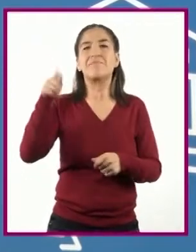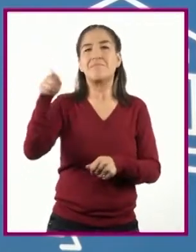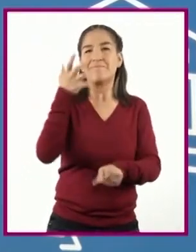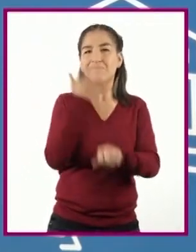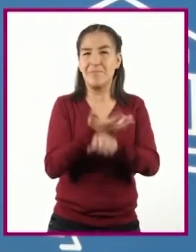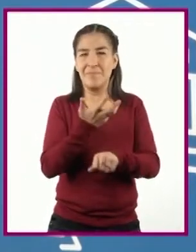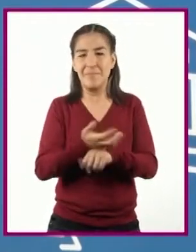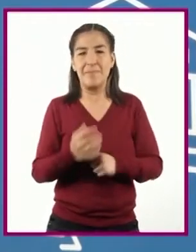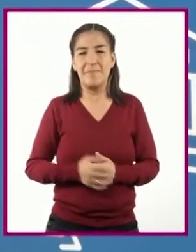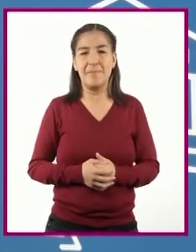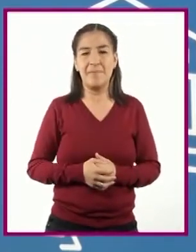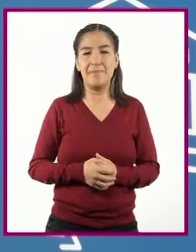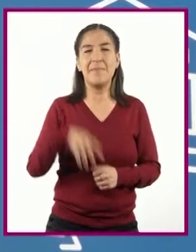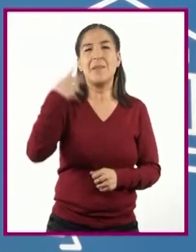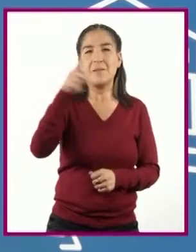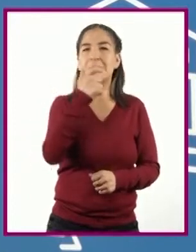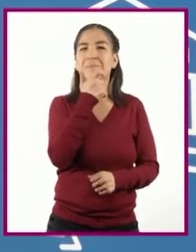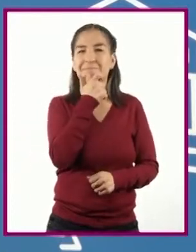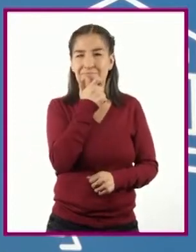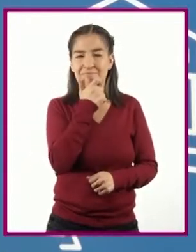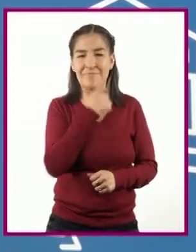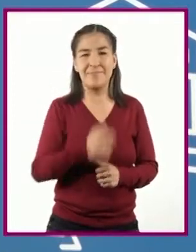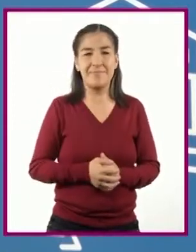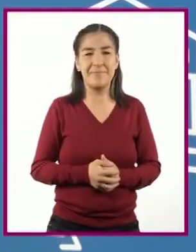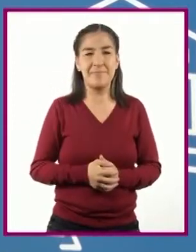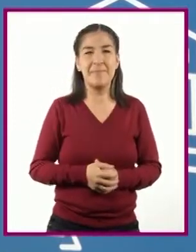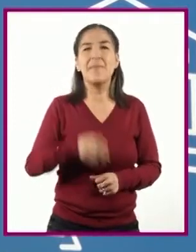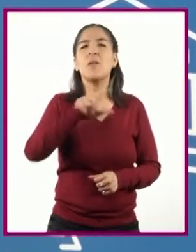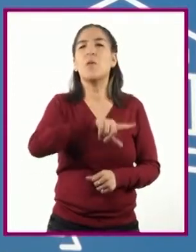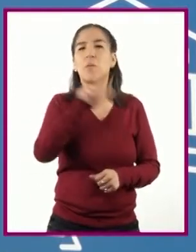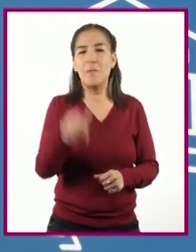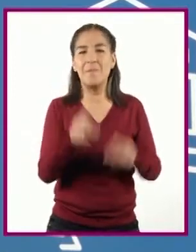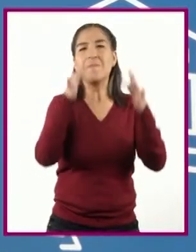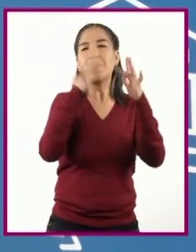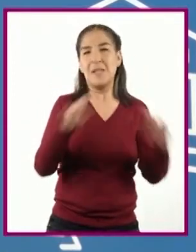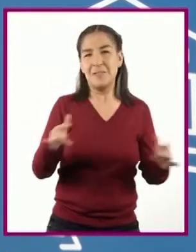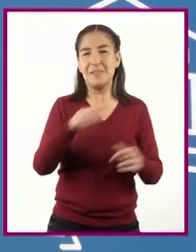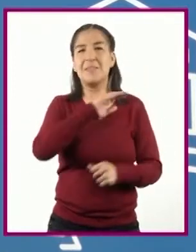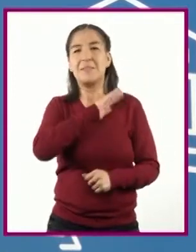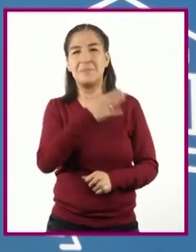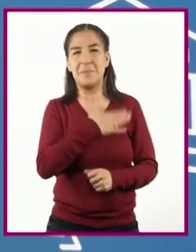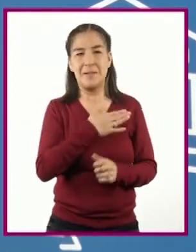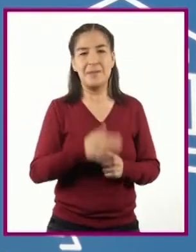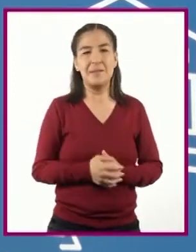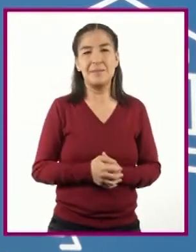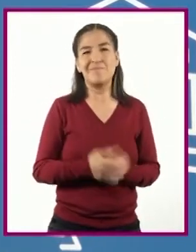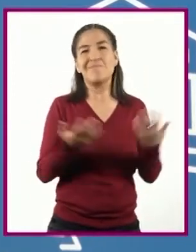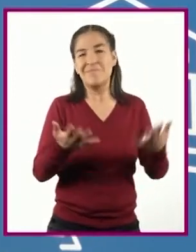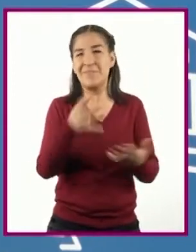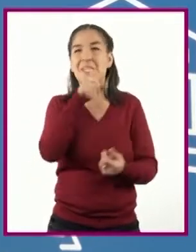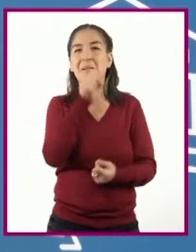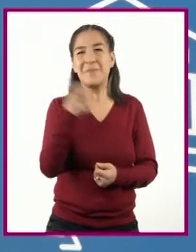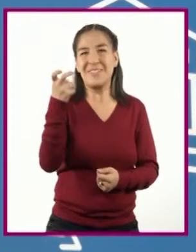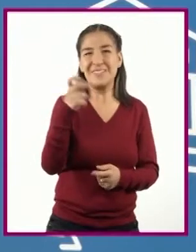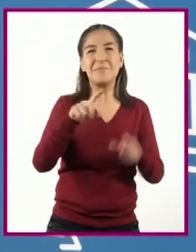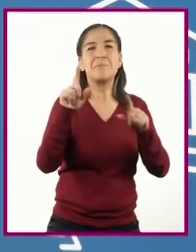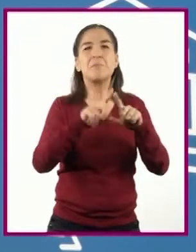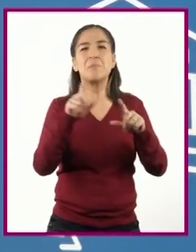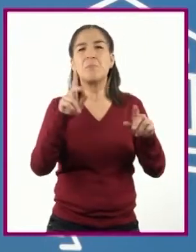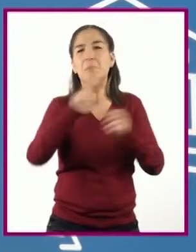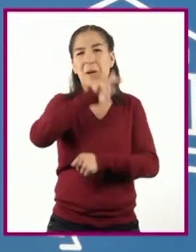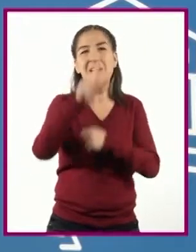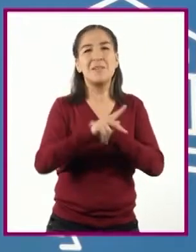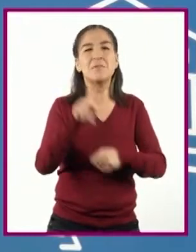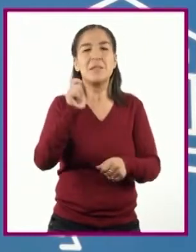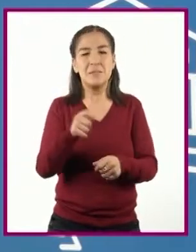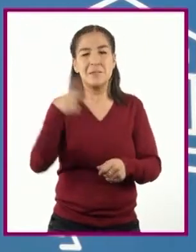de América y Gran Bretaña. Poco después se suman Francia y España. Sin embargo, estos países eran motivados